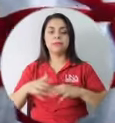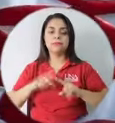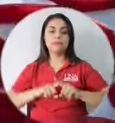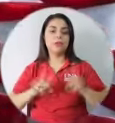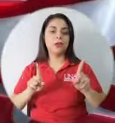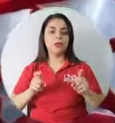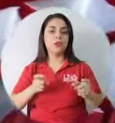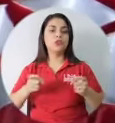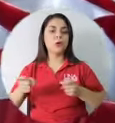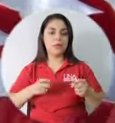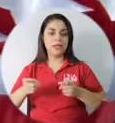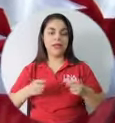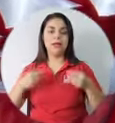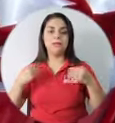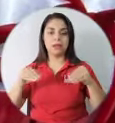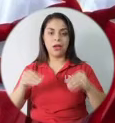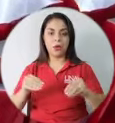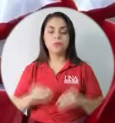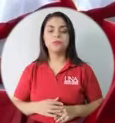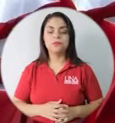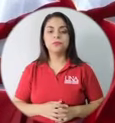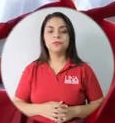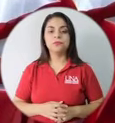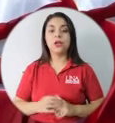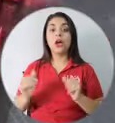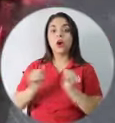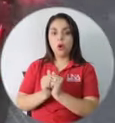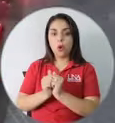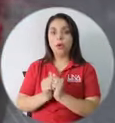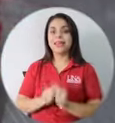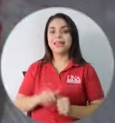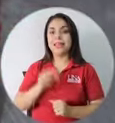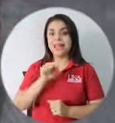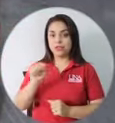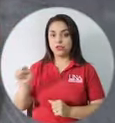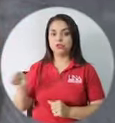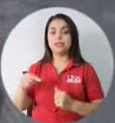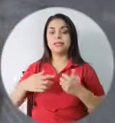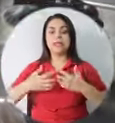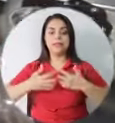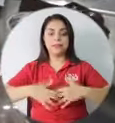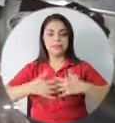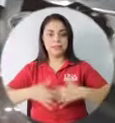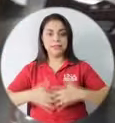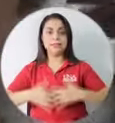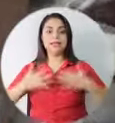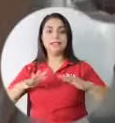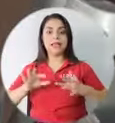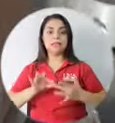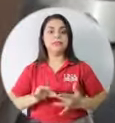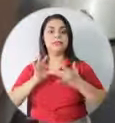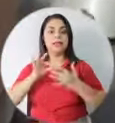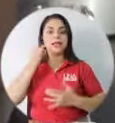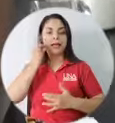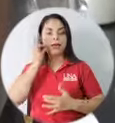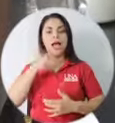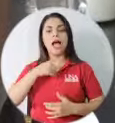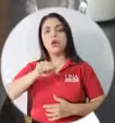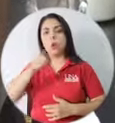dominan el mercado. Junto con estos industriales que están especializados en café, hay